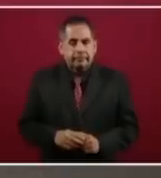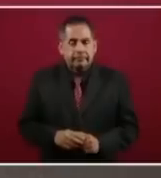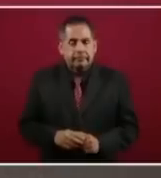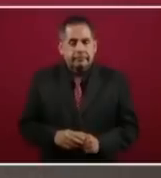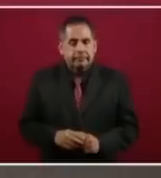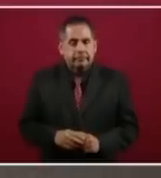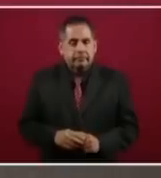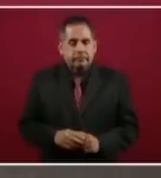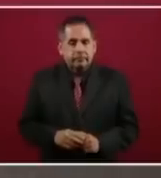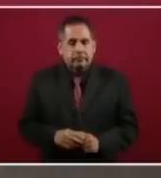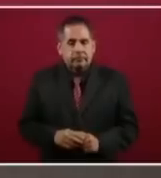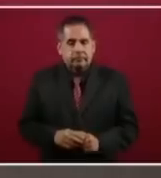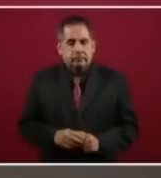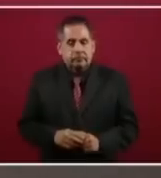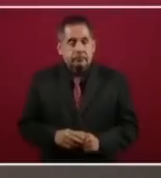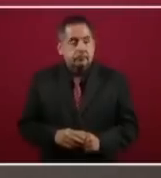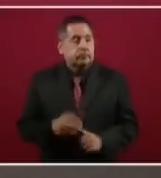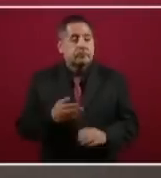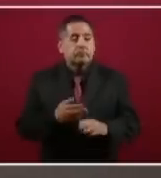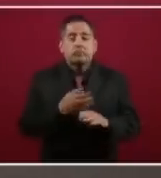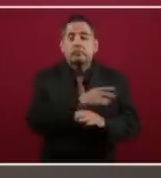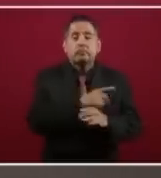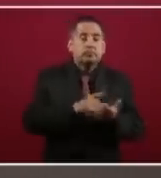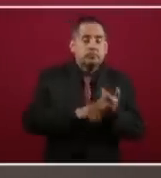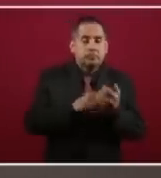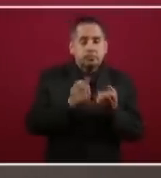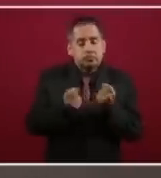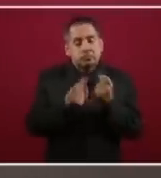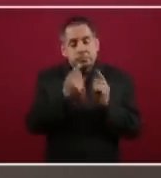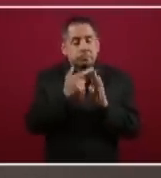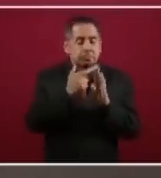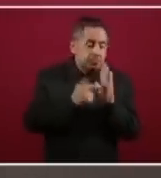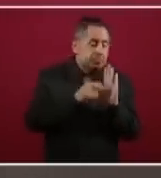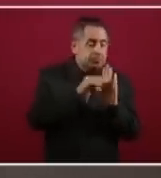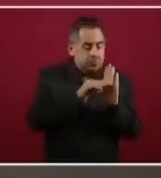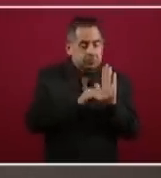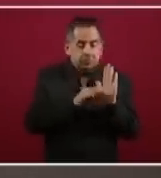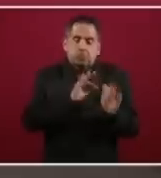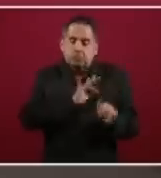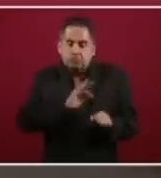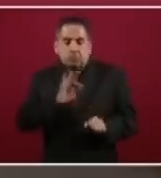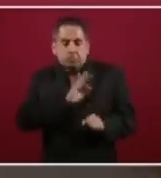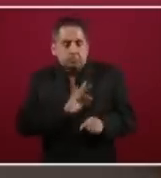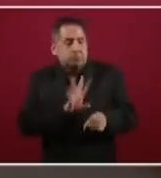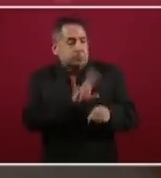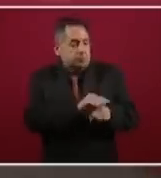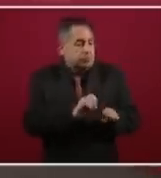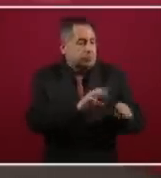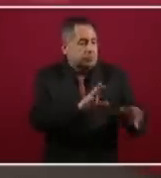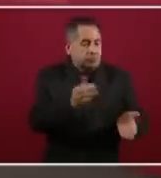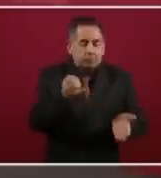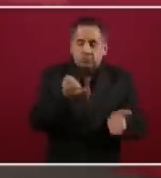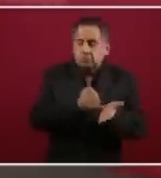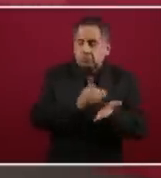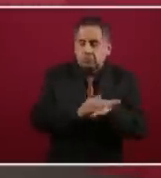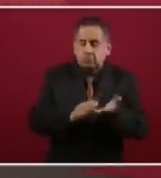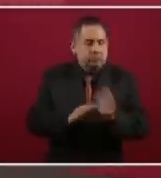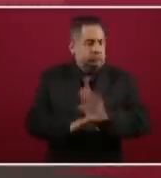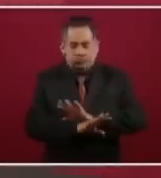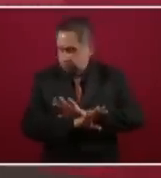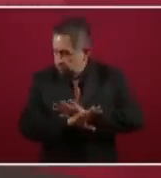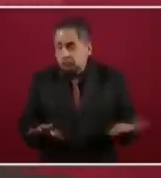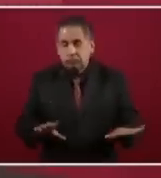manejar de que bajo ciertos criterios sí se podía. No, fue tajante.